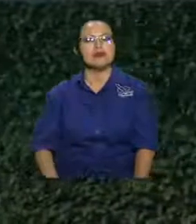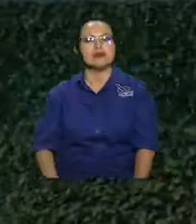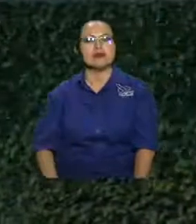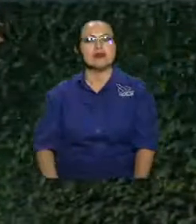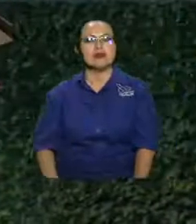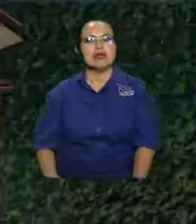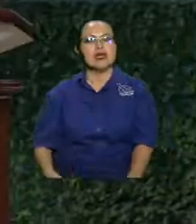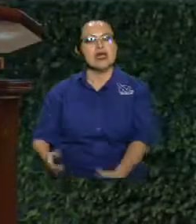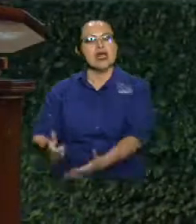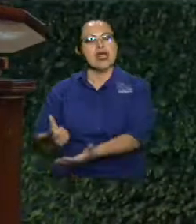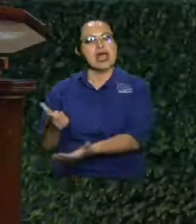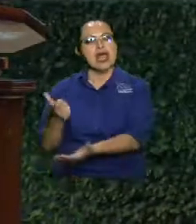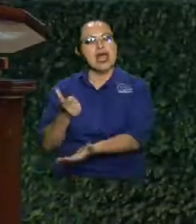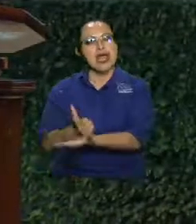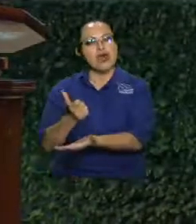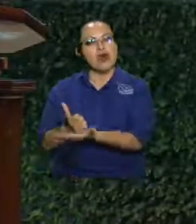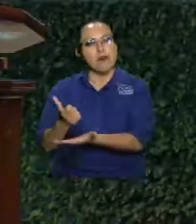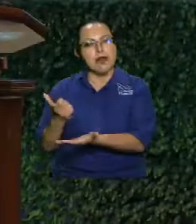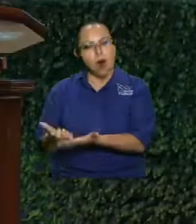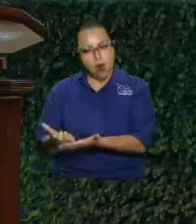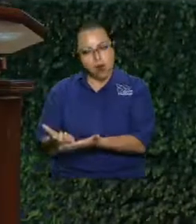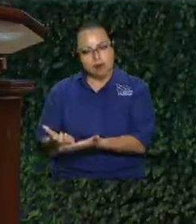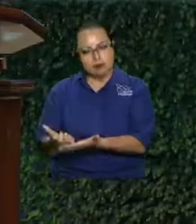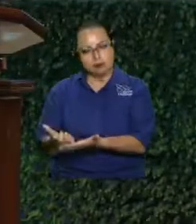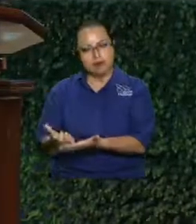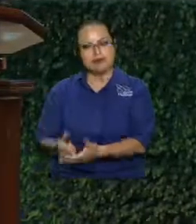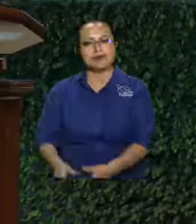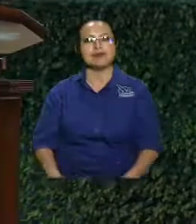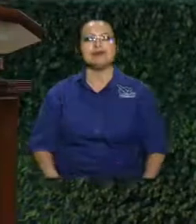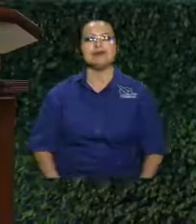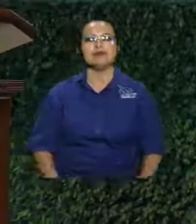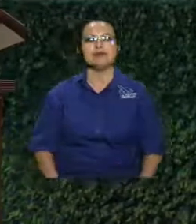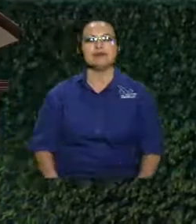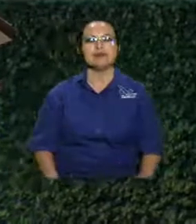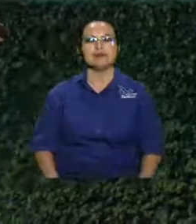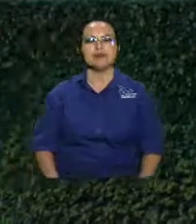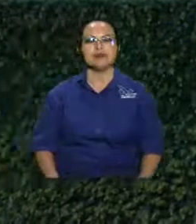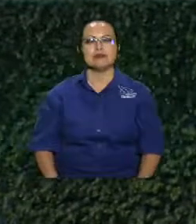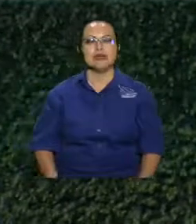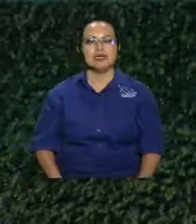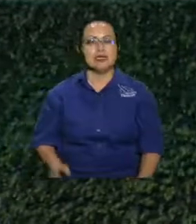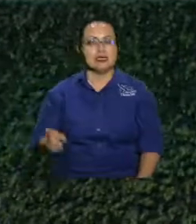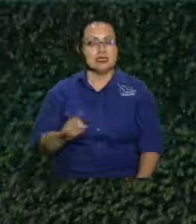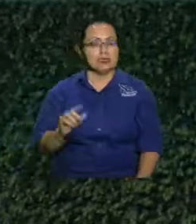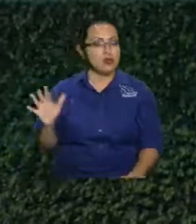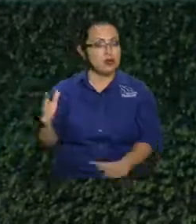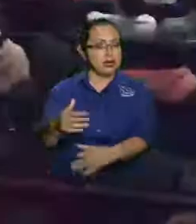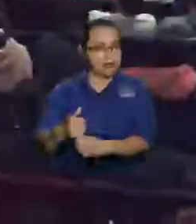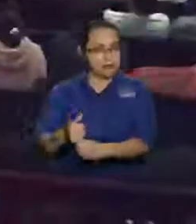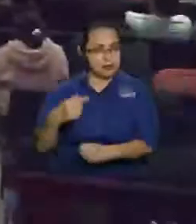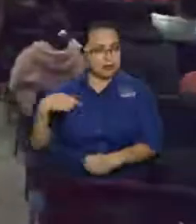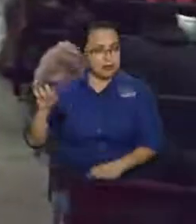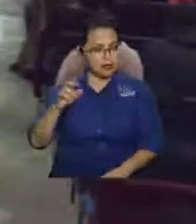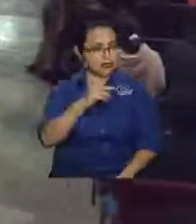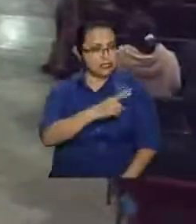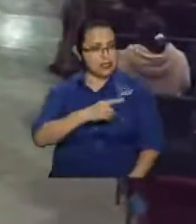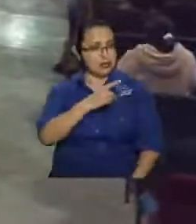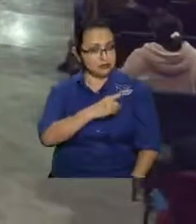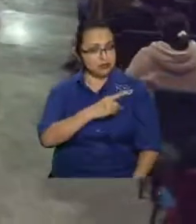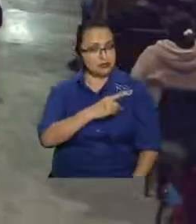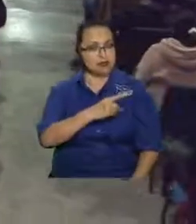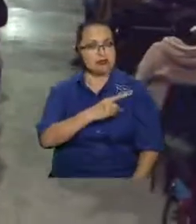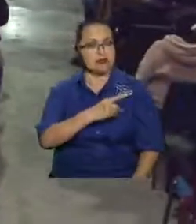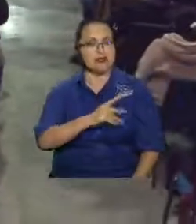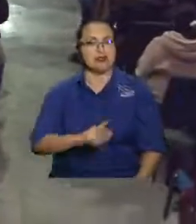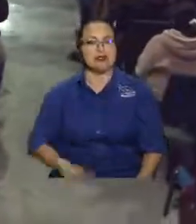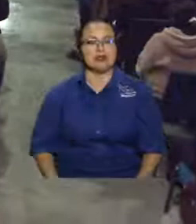este momento es el aspecto económico. Mire pues, si no alcanza para los